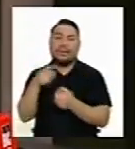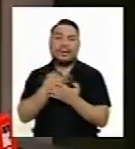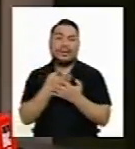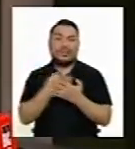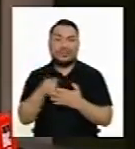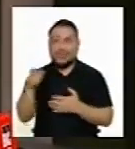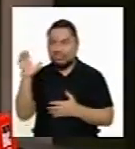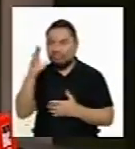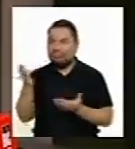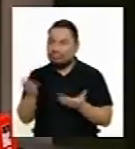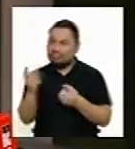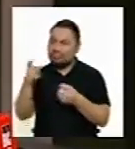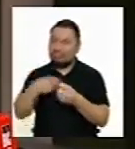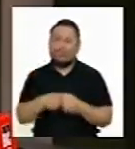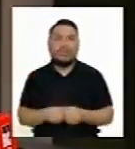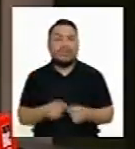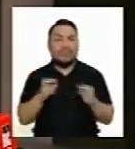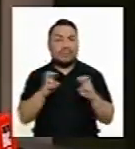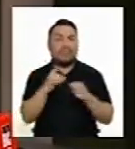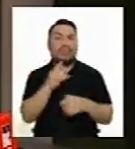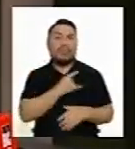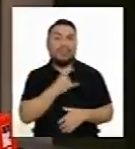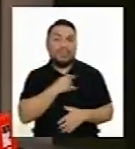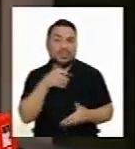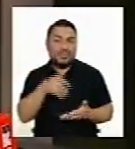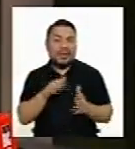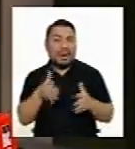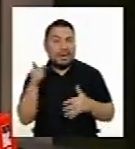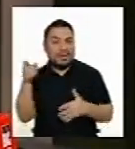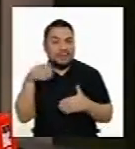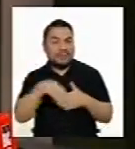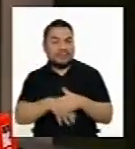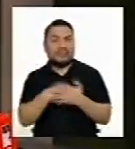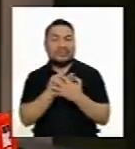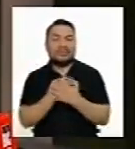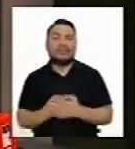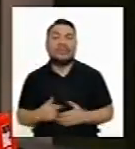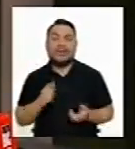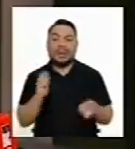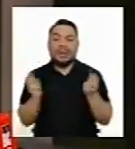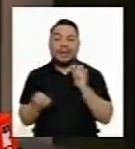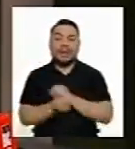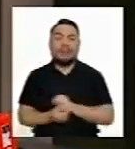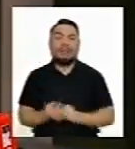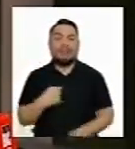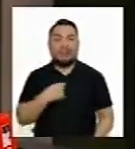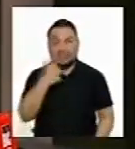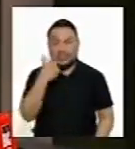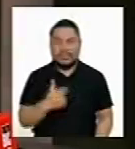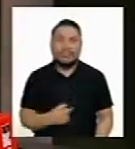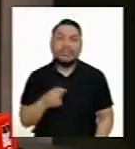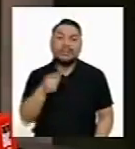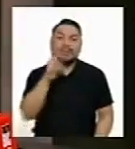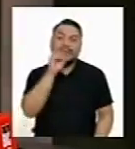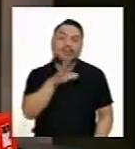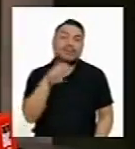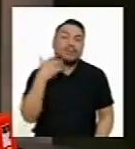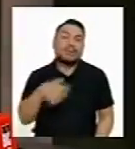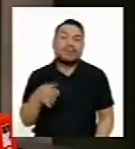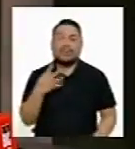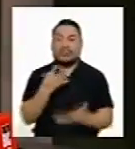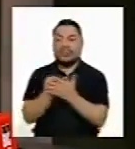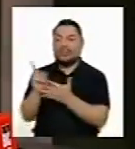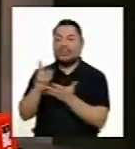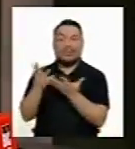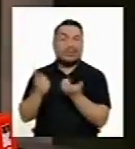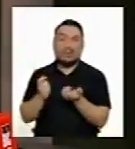porque oportunidades hasta para poder estudiar en la universidad hay, así que el cambio empieza por uno. Y como digo, si ya finalmente el interno no quiere